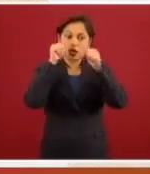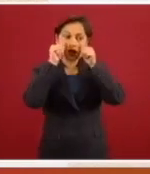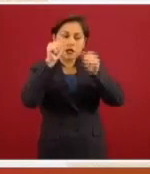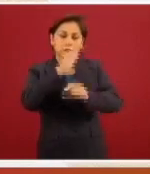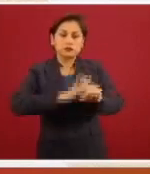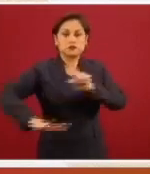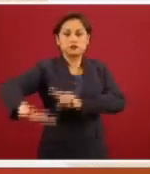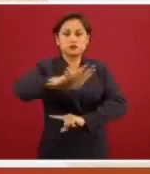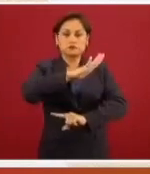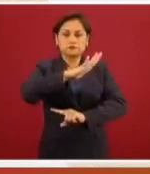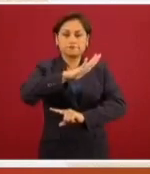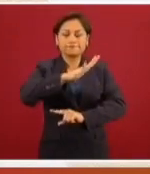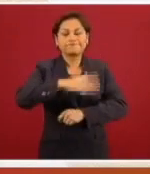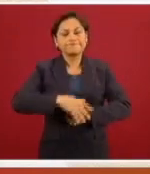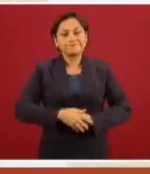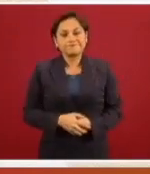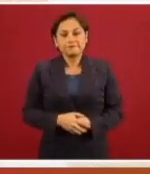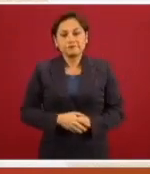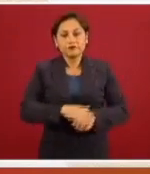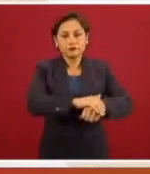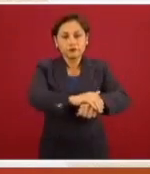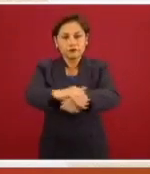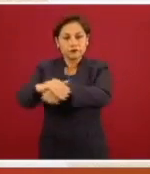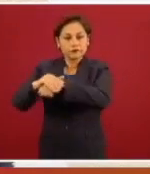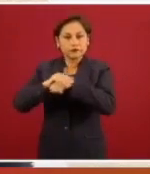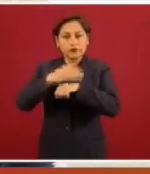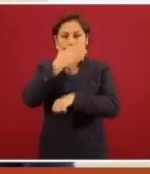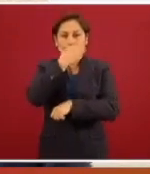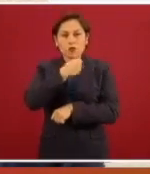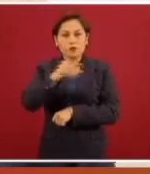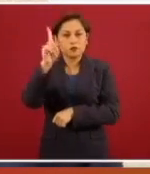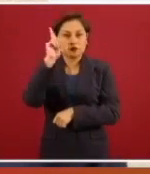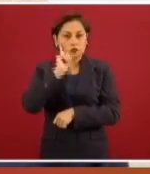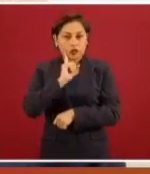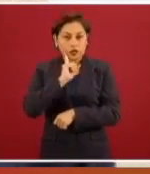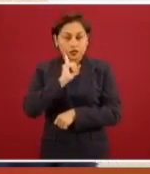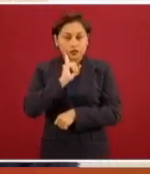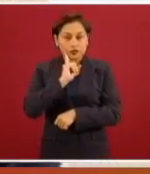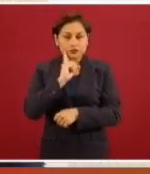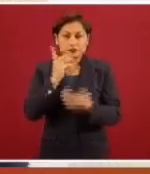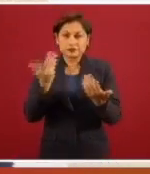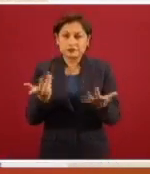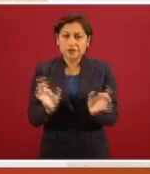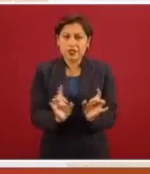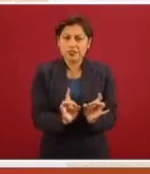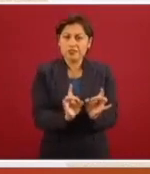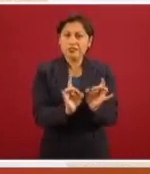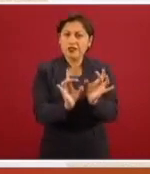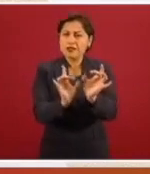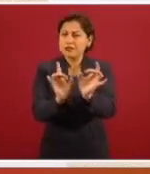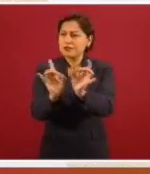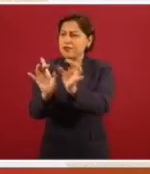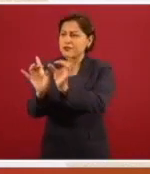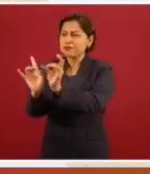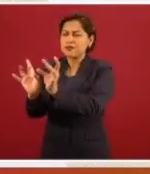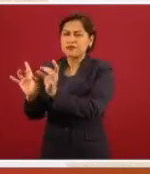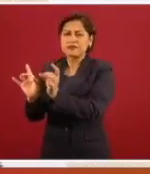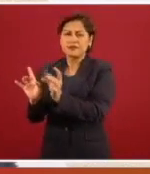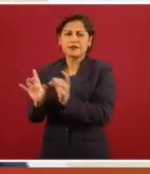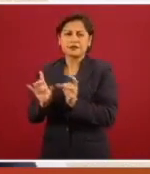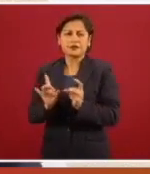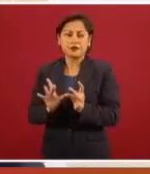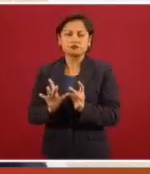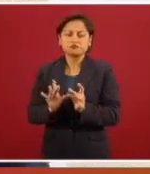Amigas y amigos, a pesar de las adversidades, no se